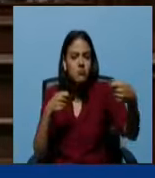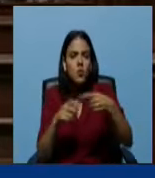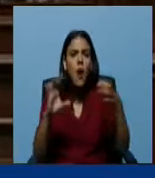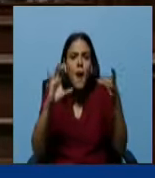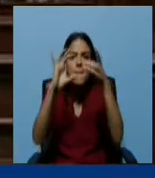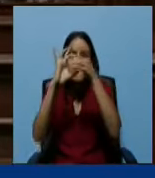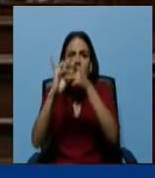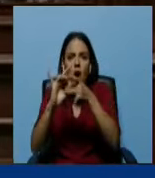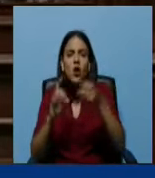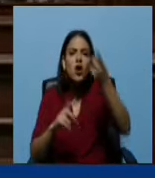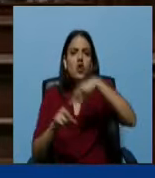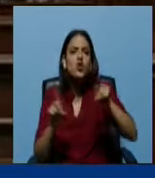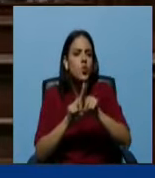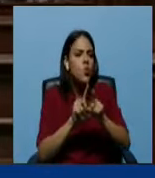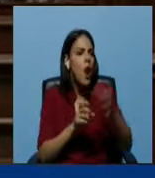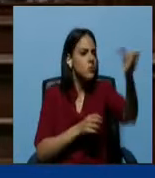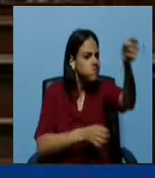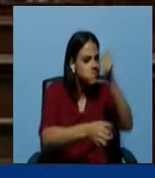de acumulación creciente,